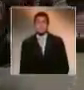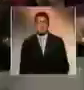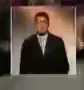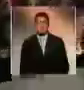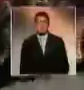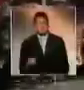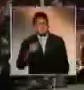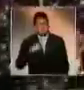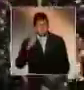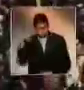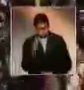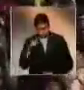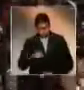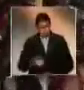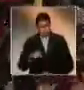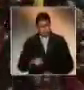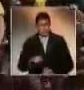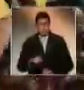que yo estoy aquí